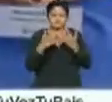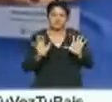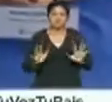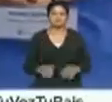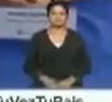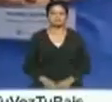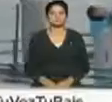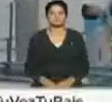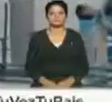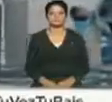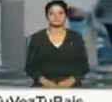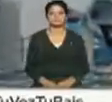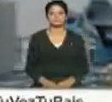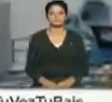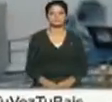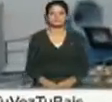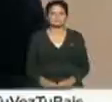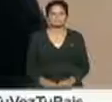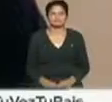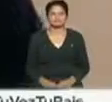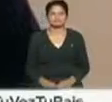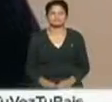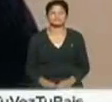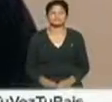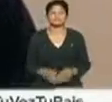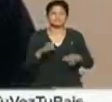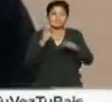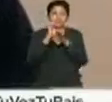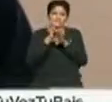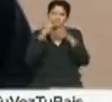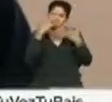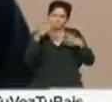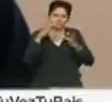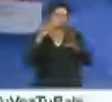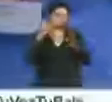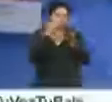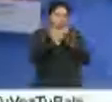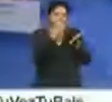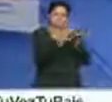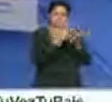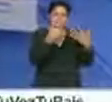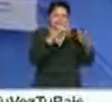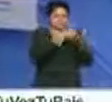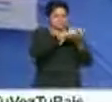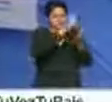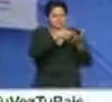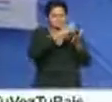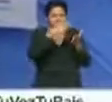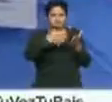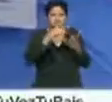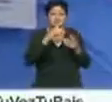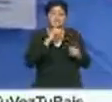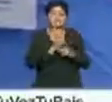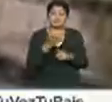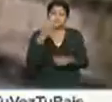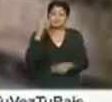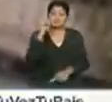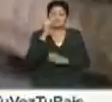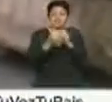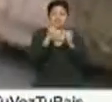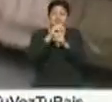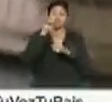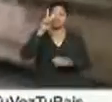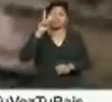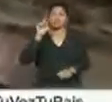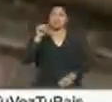cuenta con más de 15 certificaciones internacionales de calidad para el atún y durante 2015 las exportaciones de lomos y conservas de